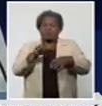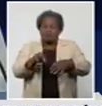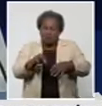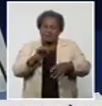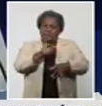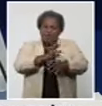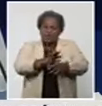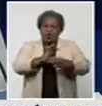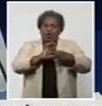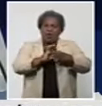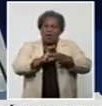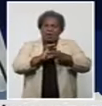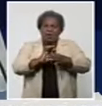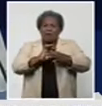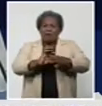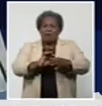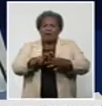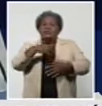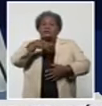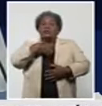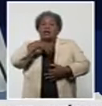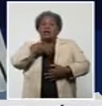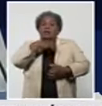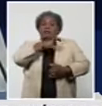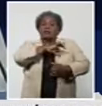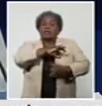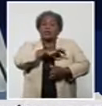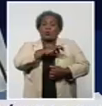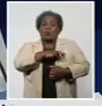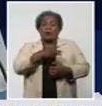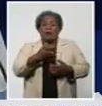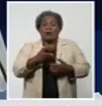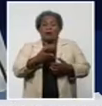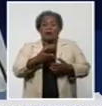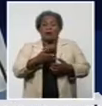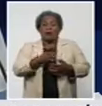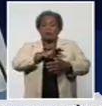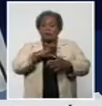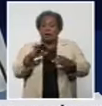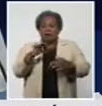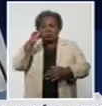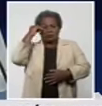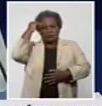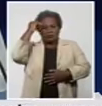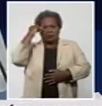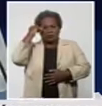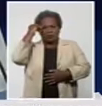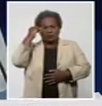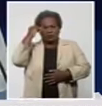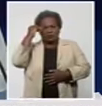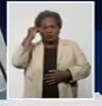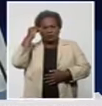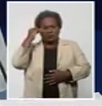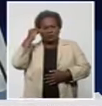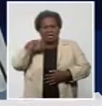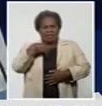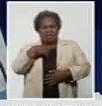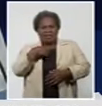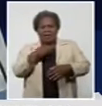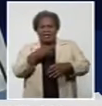Por la sintomatología que presentaba, pues inmediatamente se pensó en la